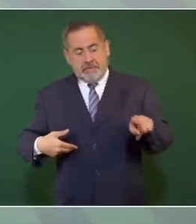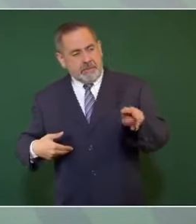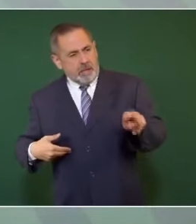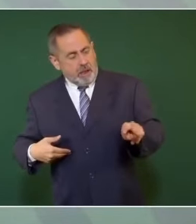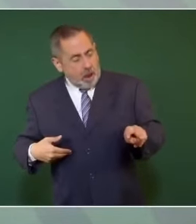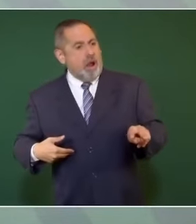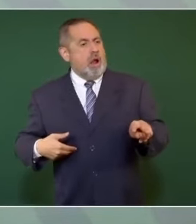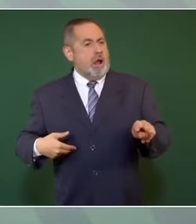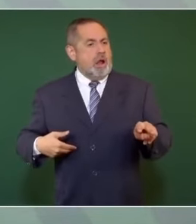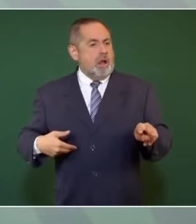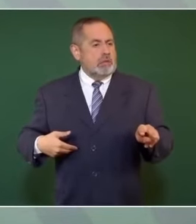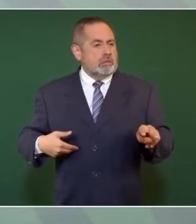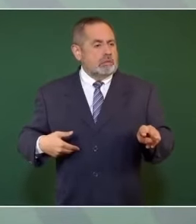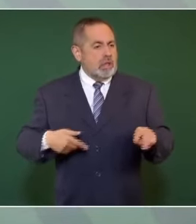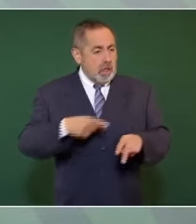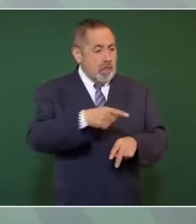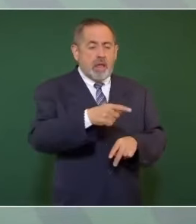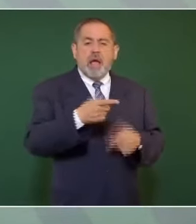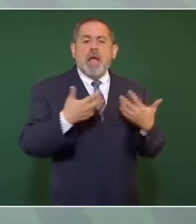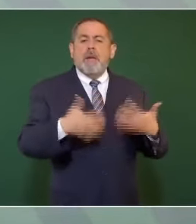las deudas privadas